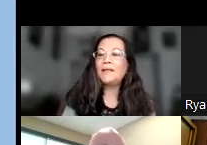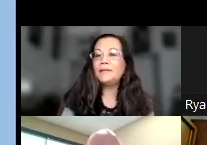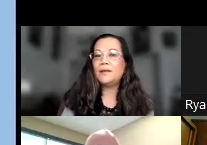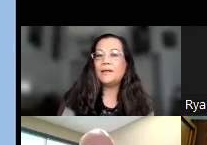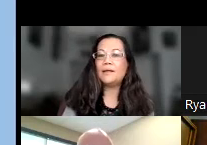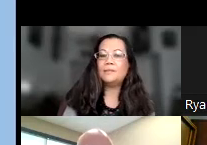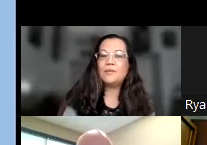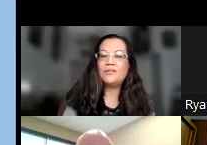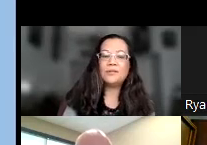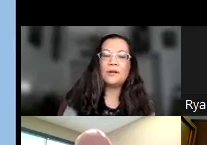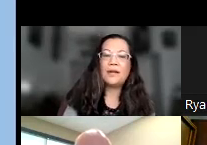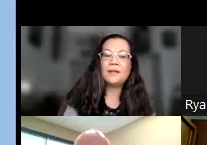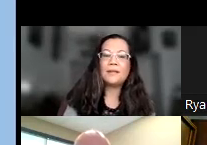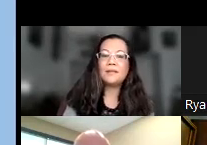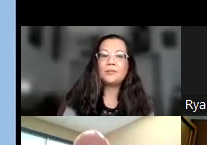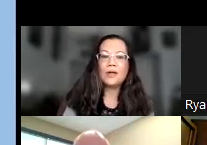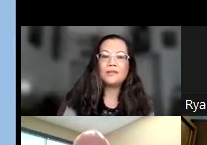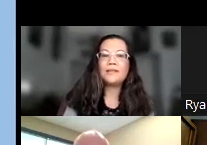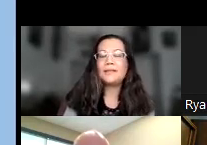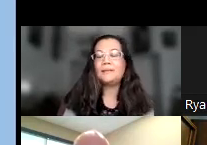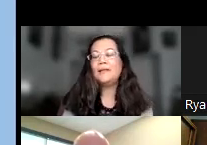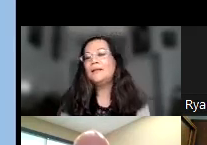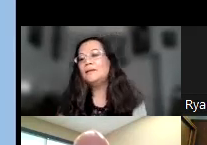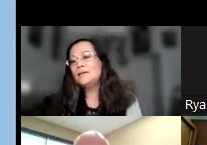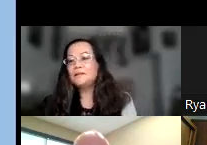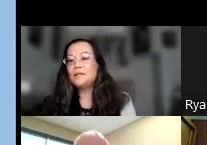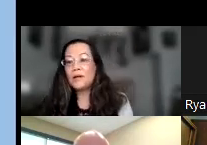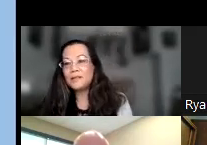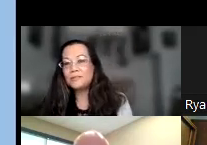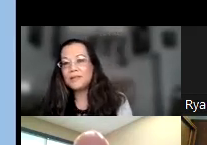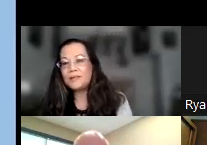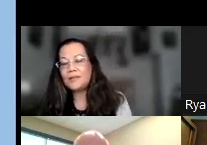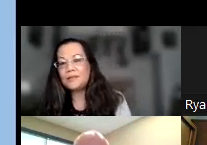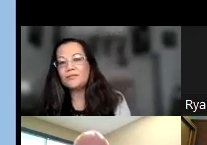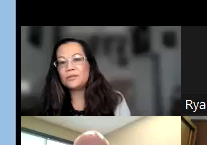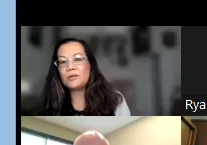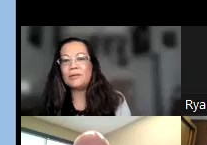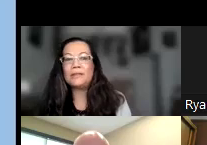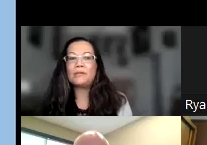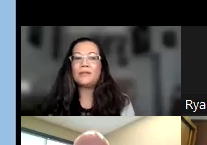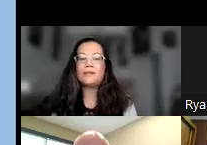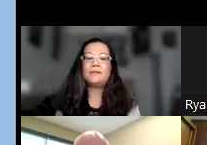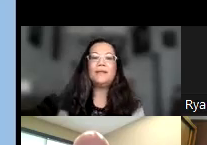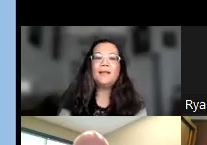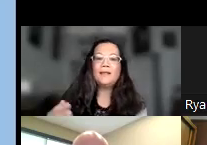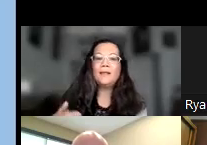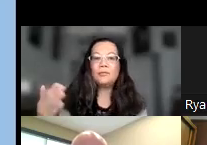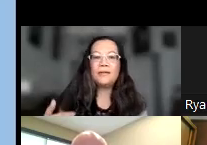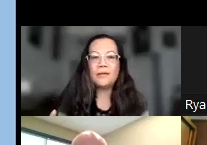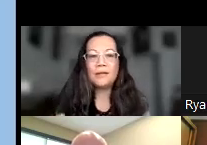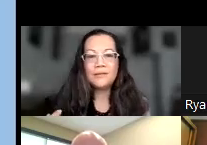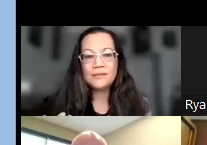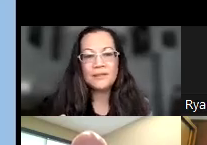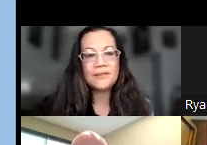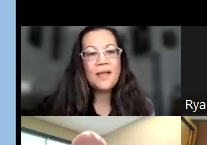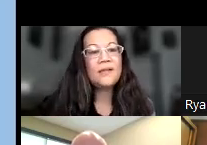pasados y ellos han trabajado con nosotros en los otros proyectos de subvenciones y estos fueron descontinuados